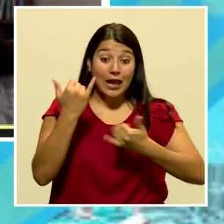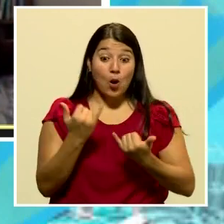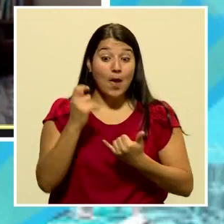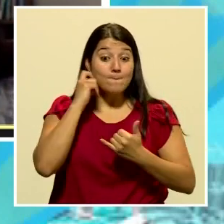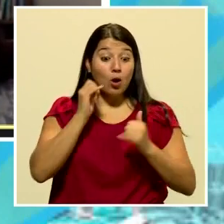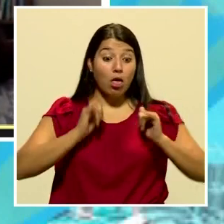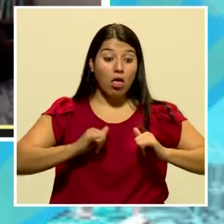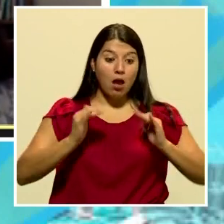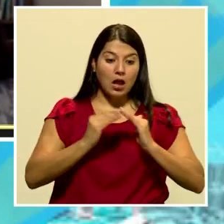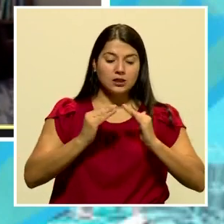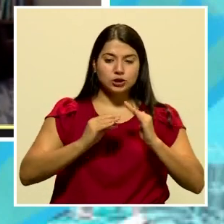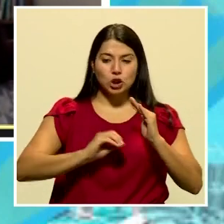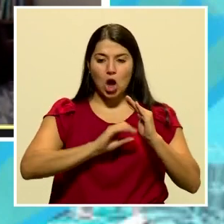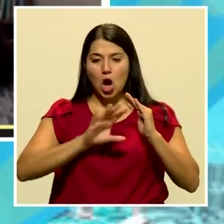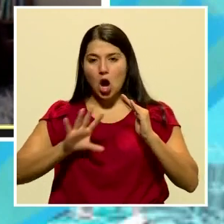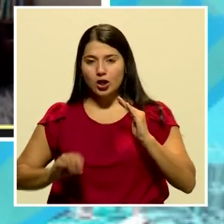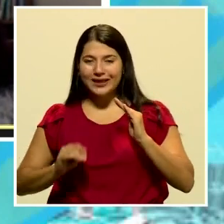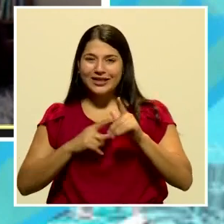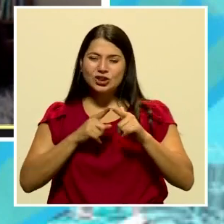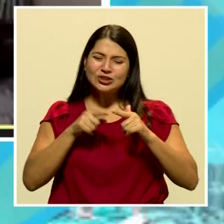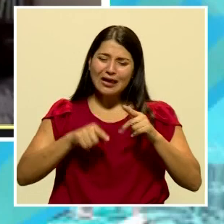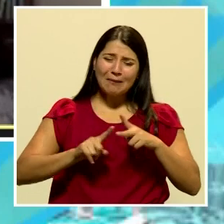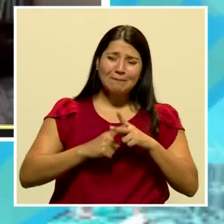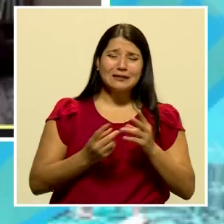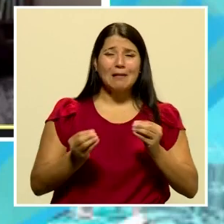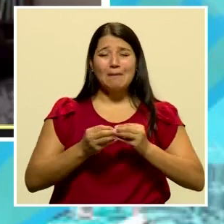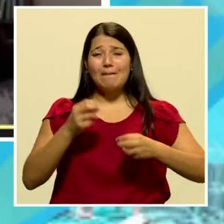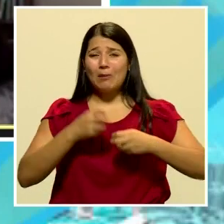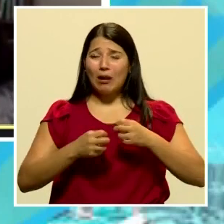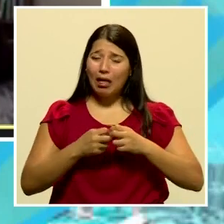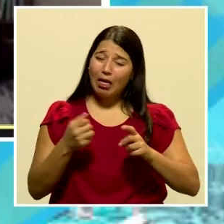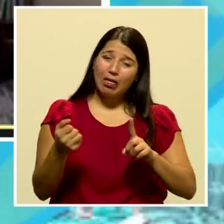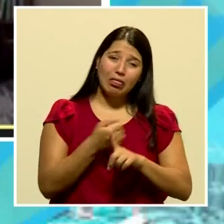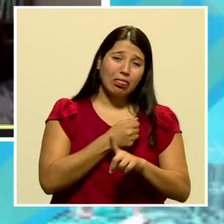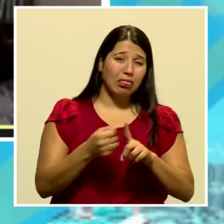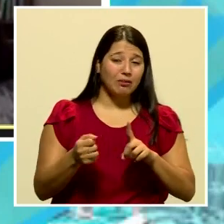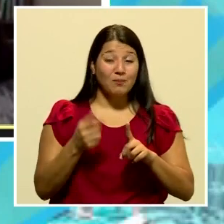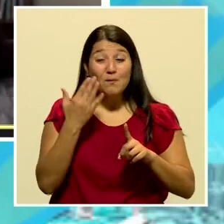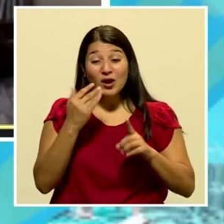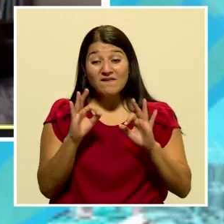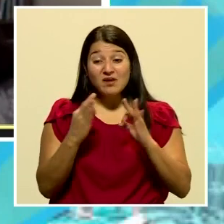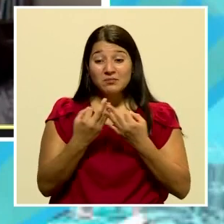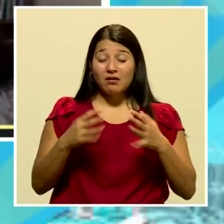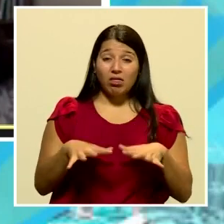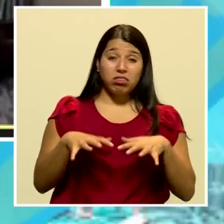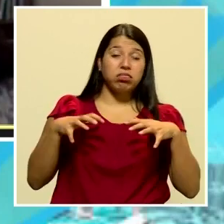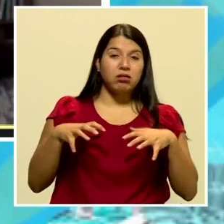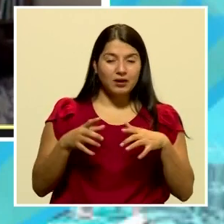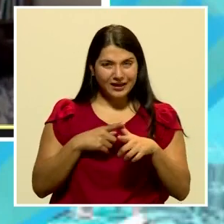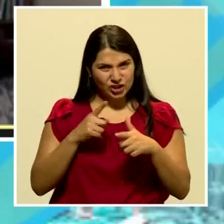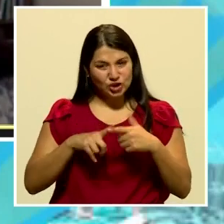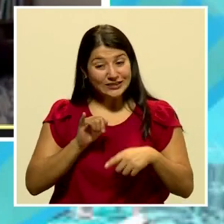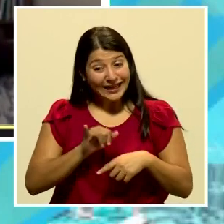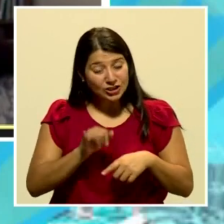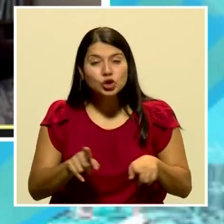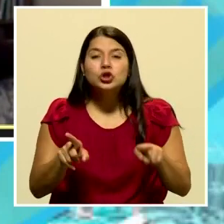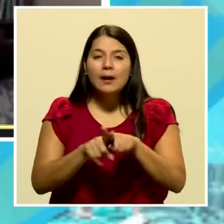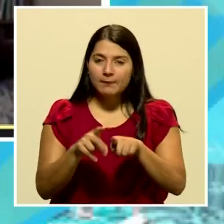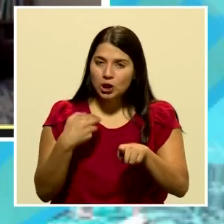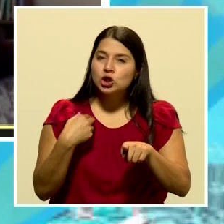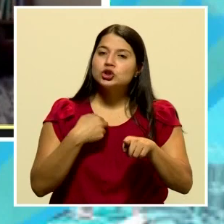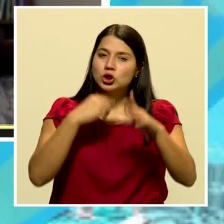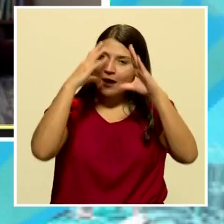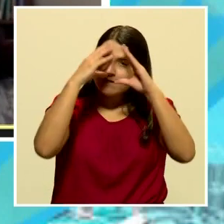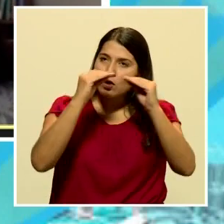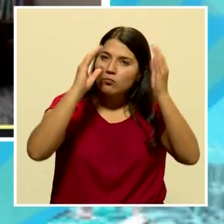que estar en sus casas y se crean conflictos y hay muchas tensiones entre las familias. Entonces también estamos comparando cómo